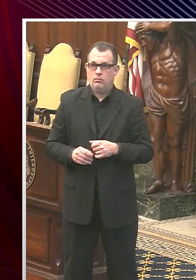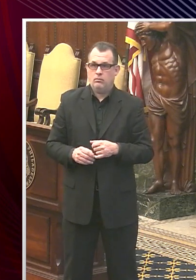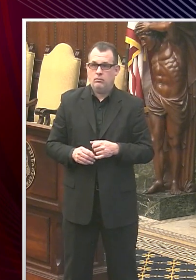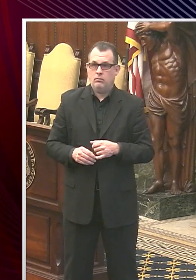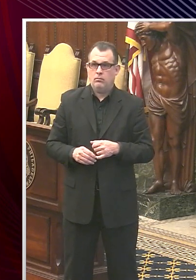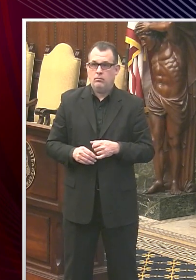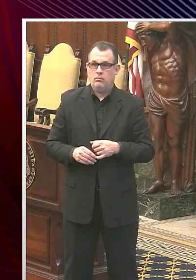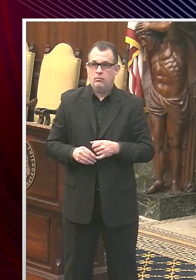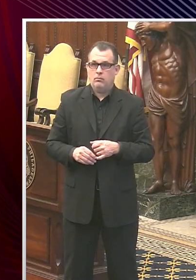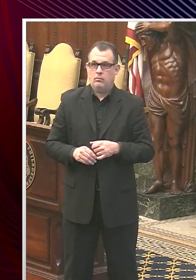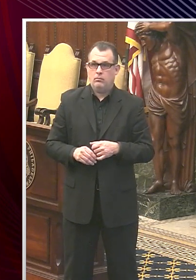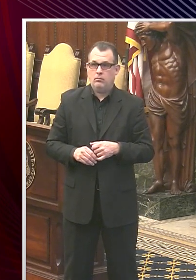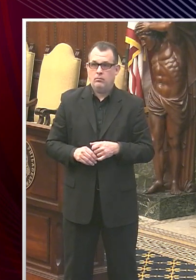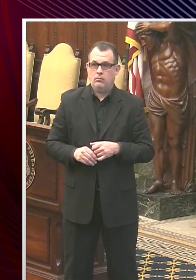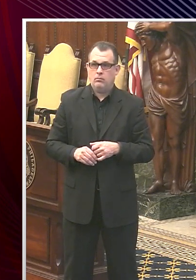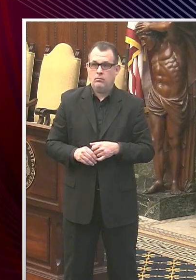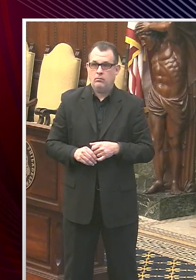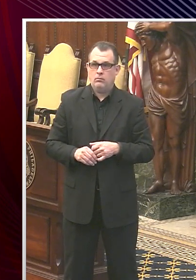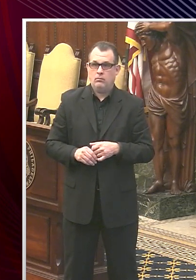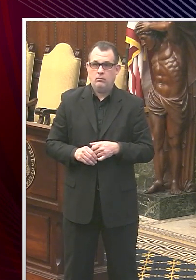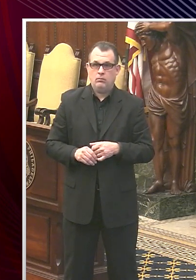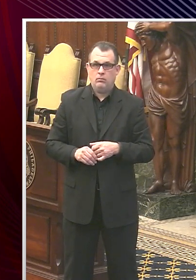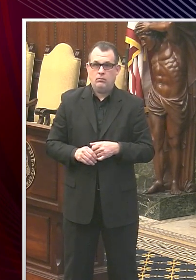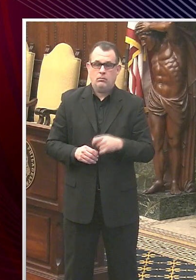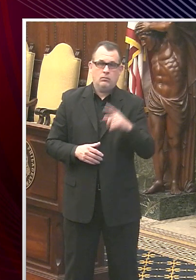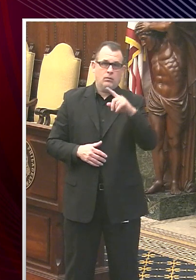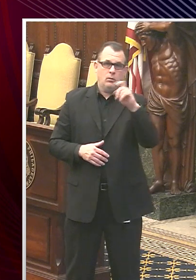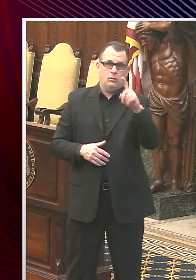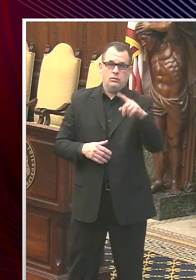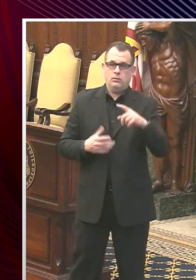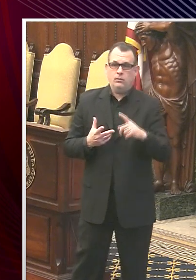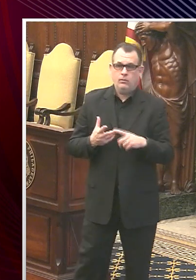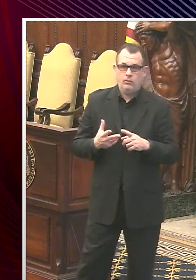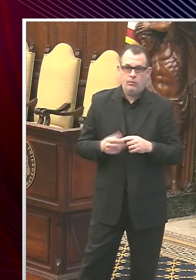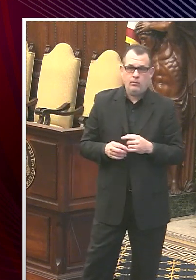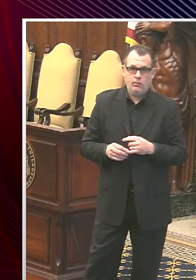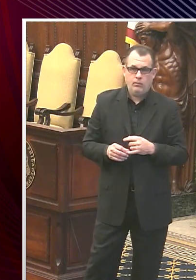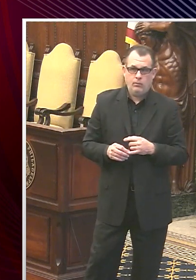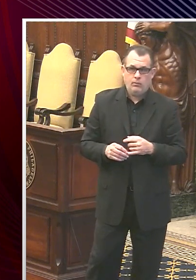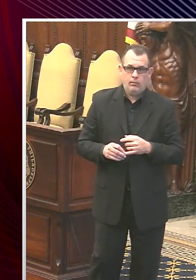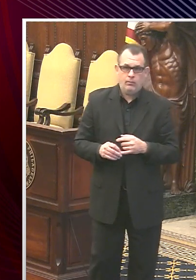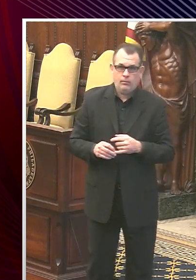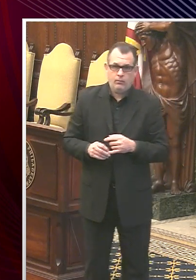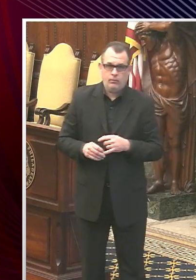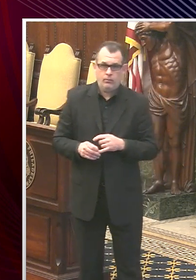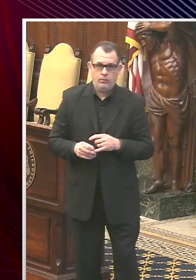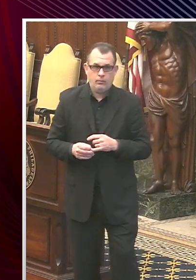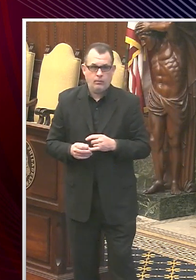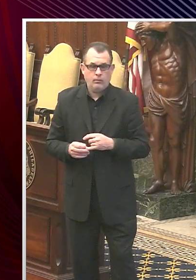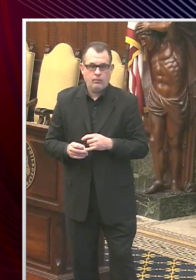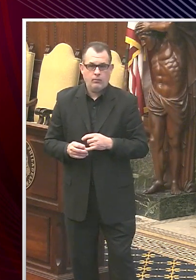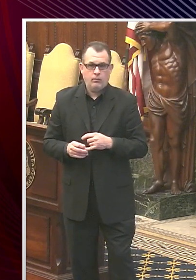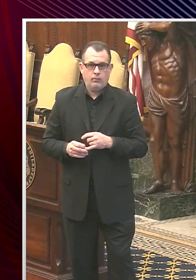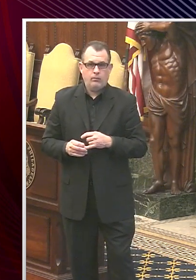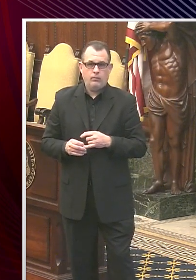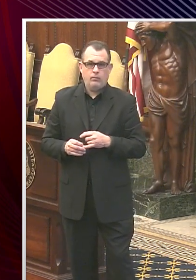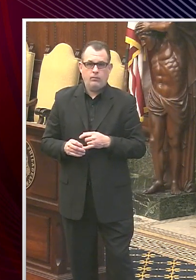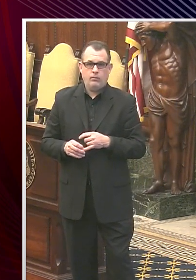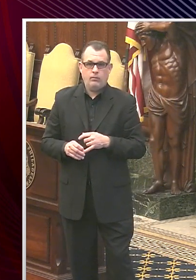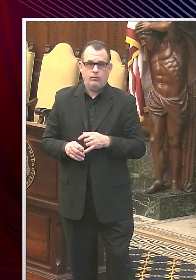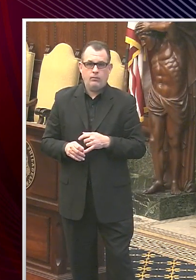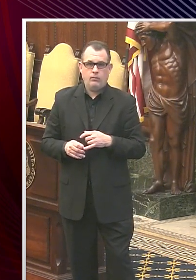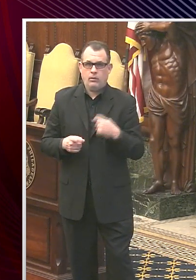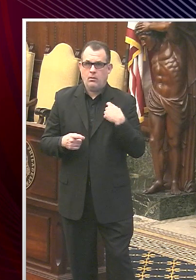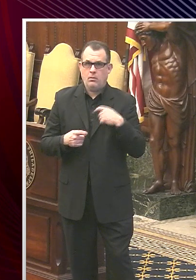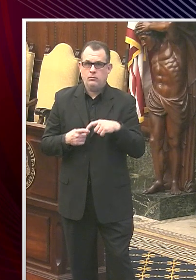Brian. Listo. Y la última pregunta es, hay muchos en la comunidad indocumentada, la comunidad inmigrante,